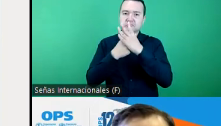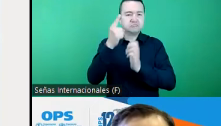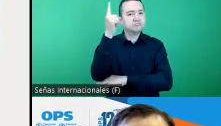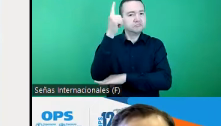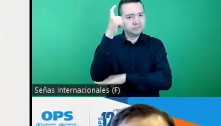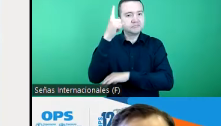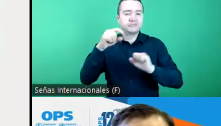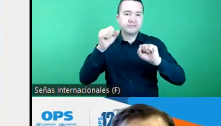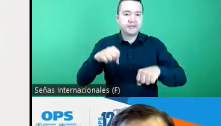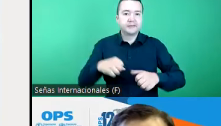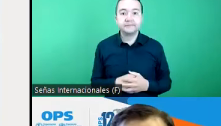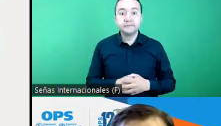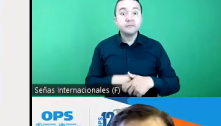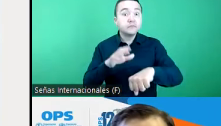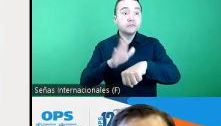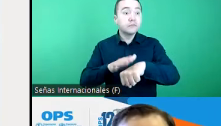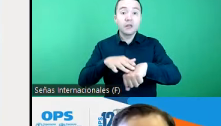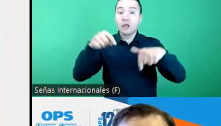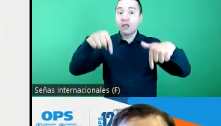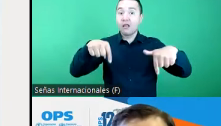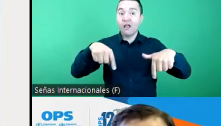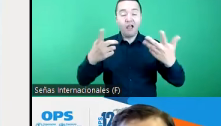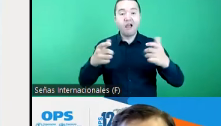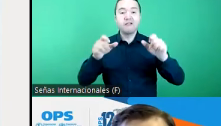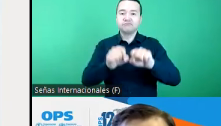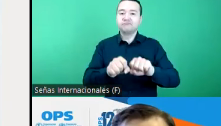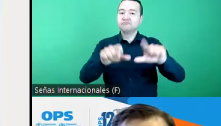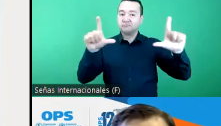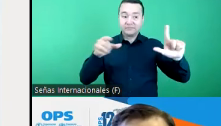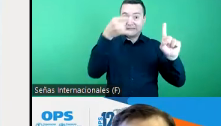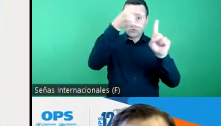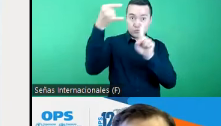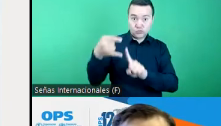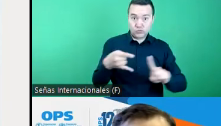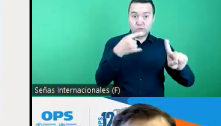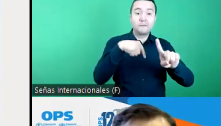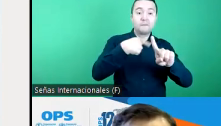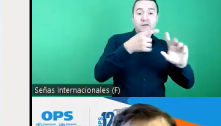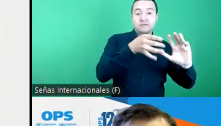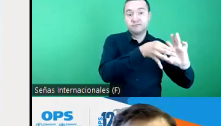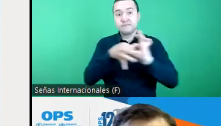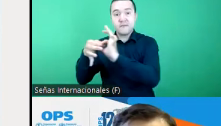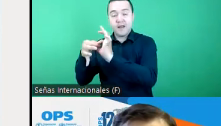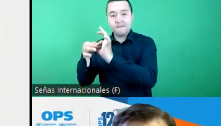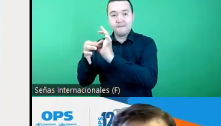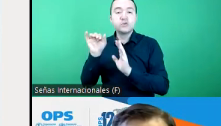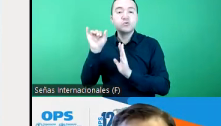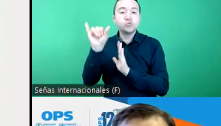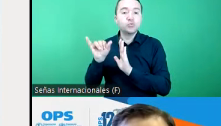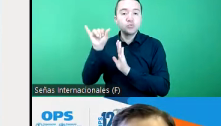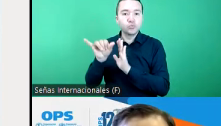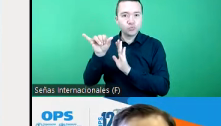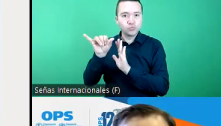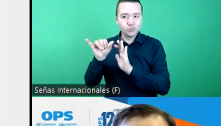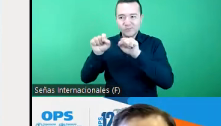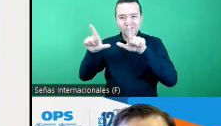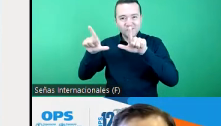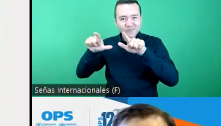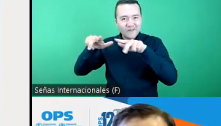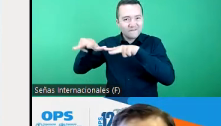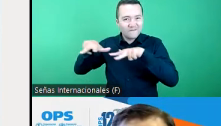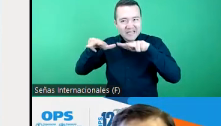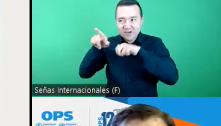está transmitiendo online por el canal YouTube. En el chat, de esta plataforma